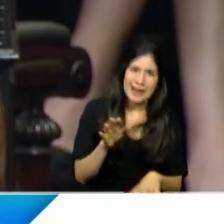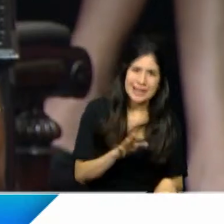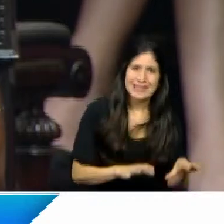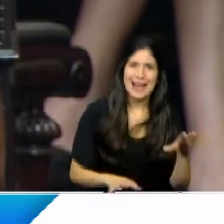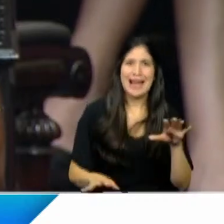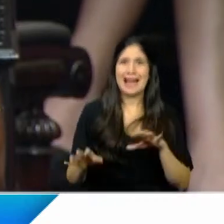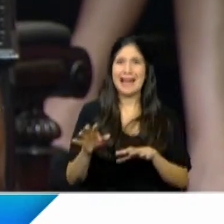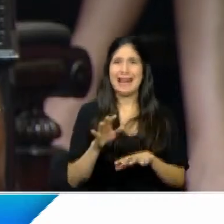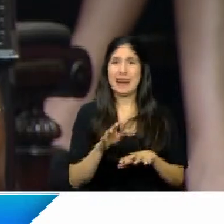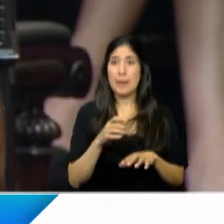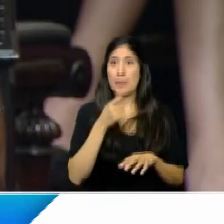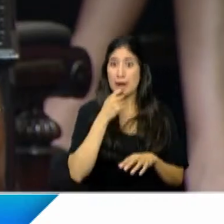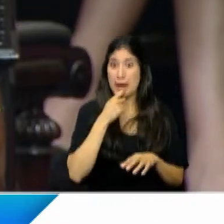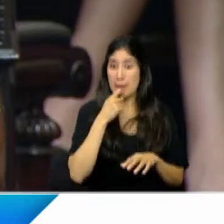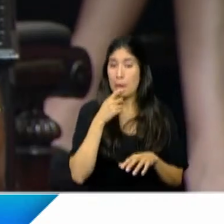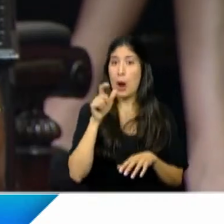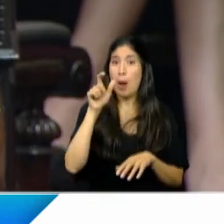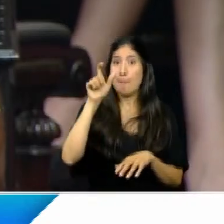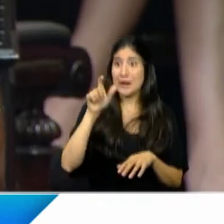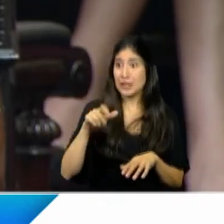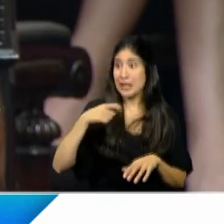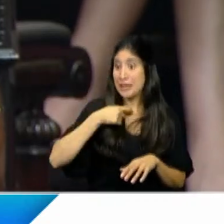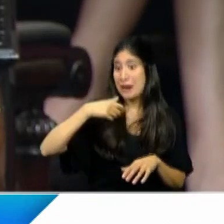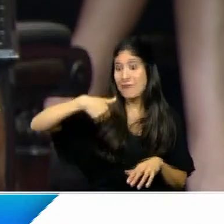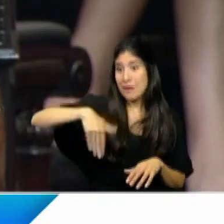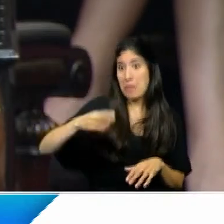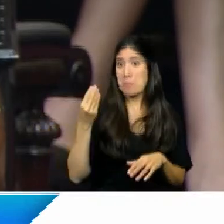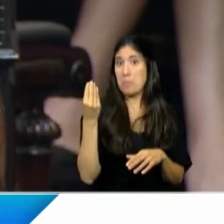tanto a aquel que va a querer ser candidato en alguna oportunidad,